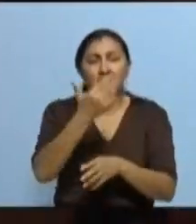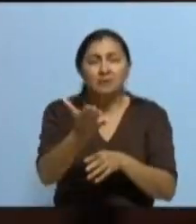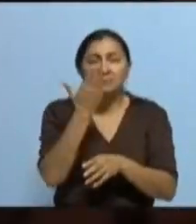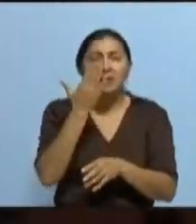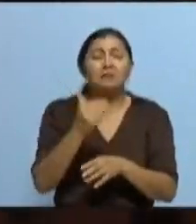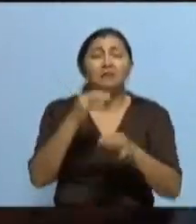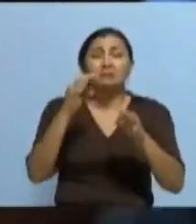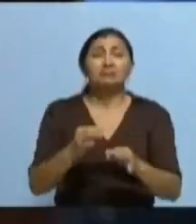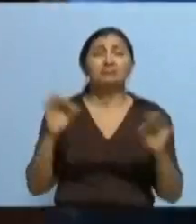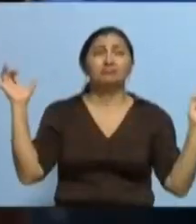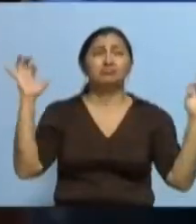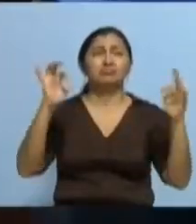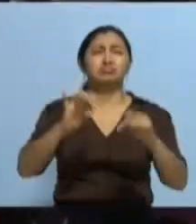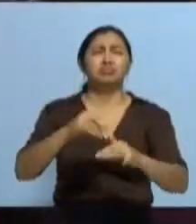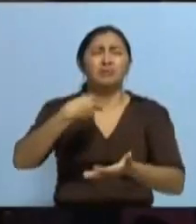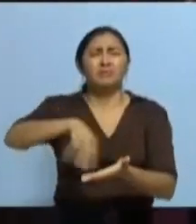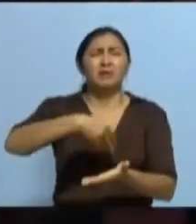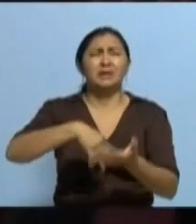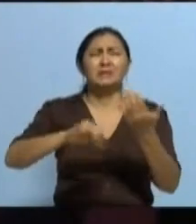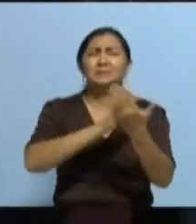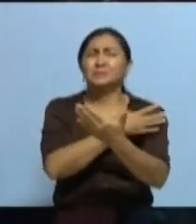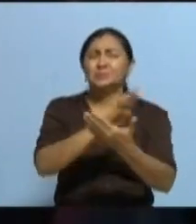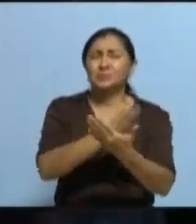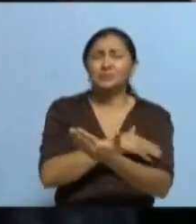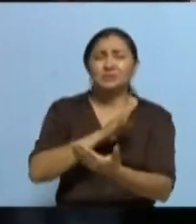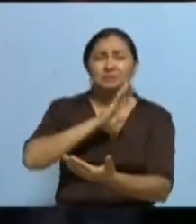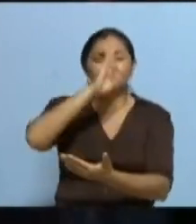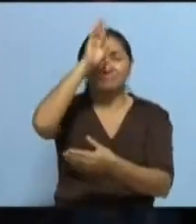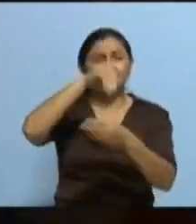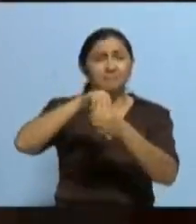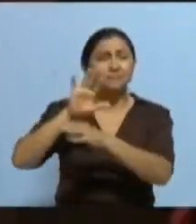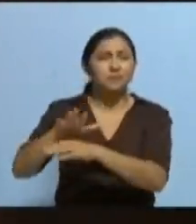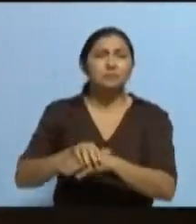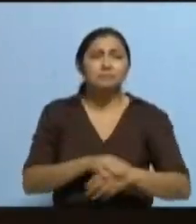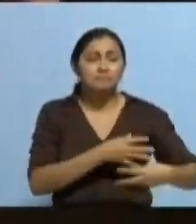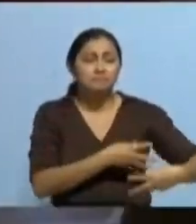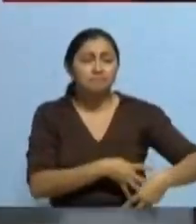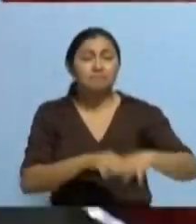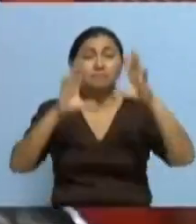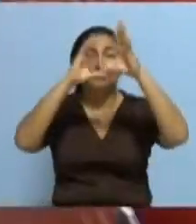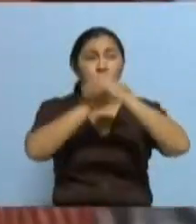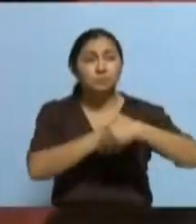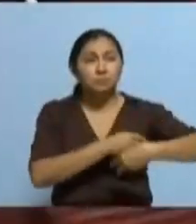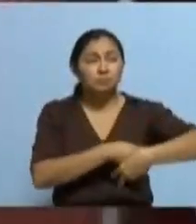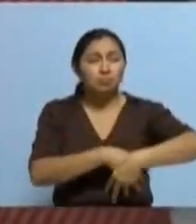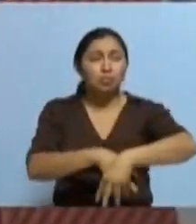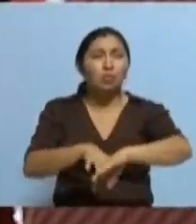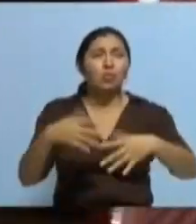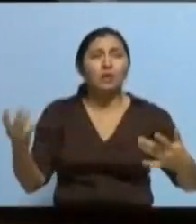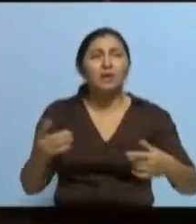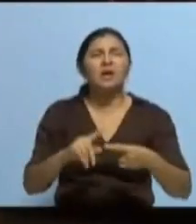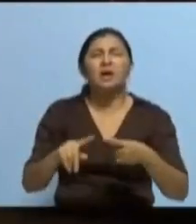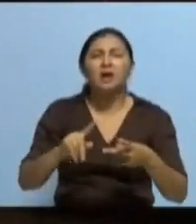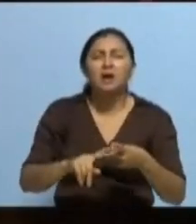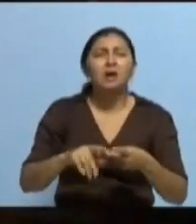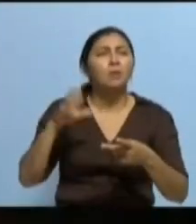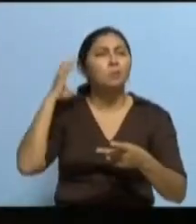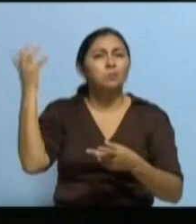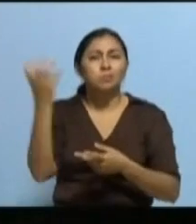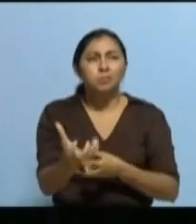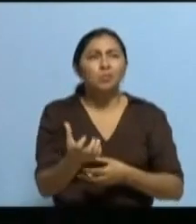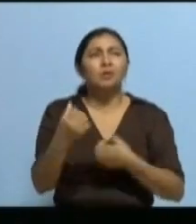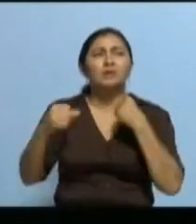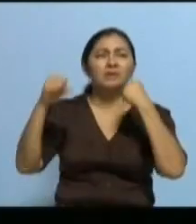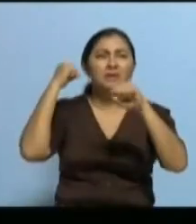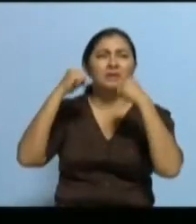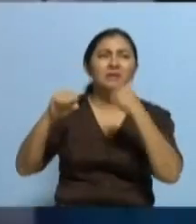ser un espectáculo lleno de baile, música y tradición. El desfile nocturno tendrá como inspiración las composiciones musicales del ganador del